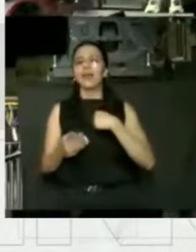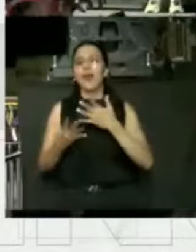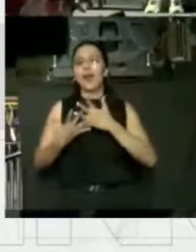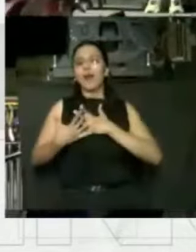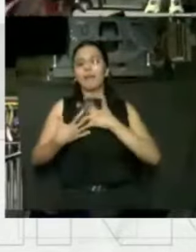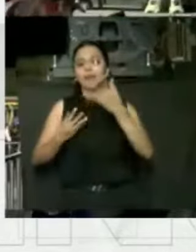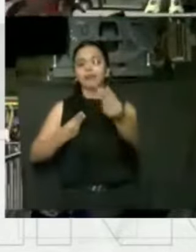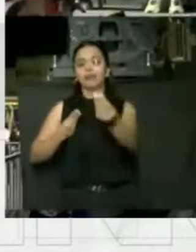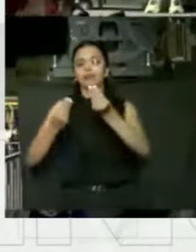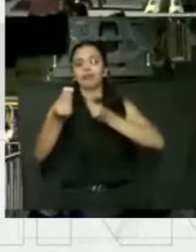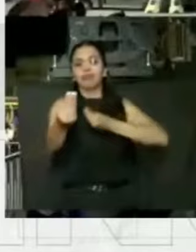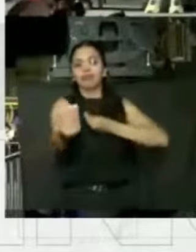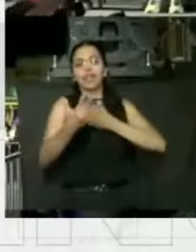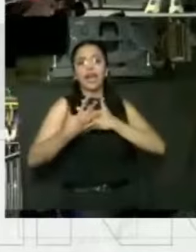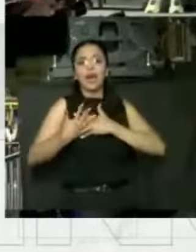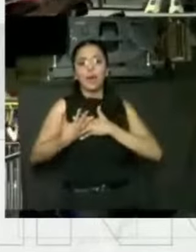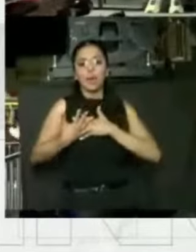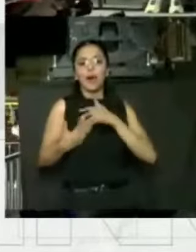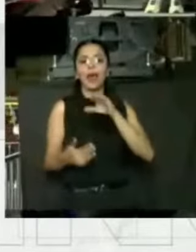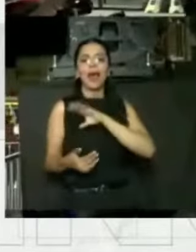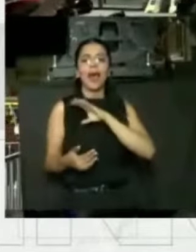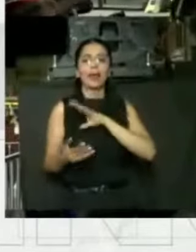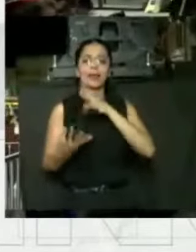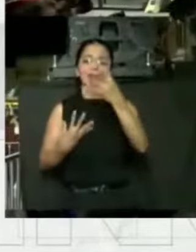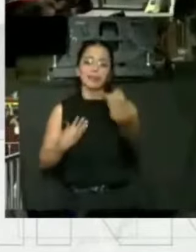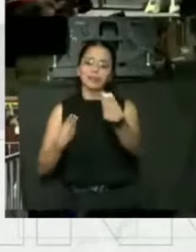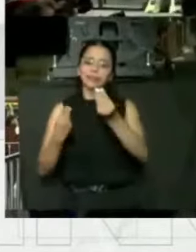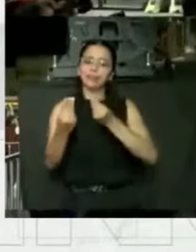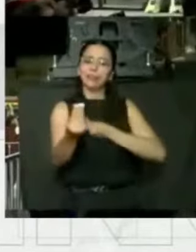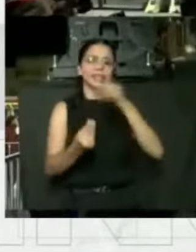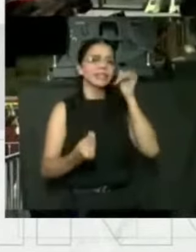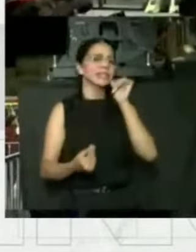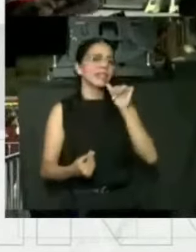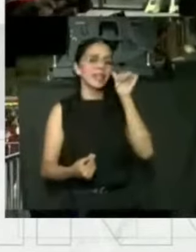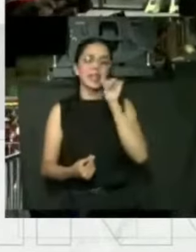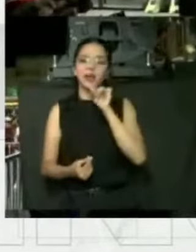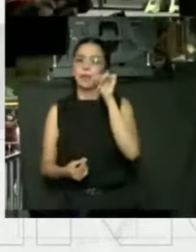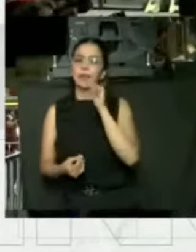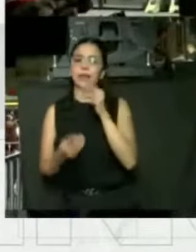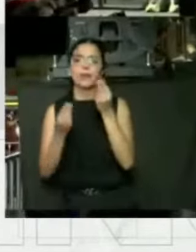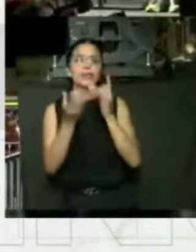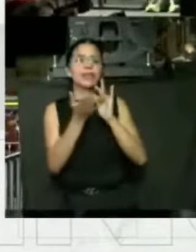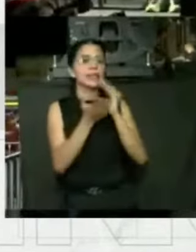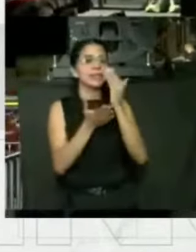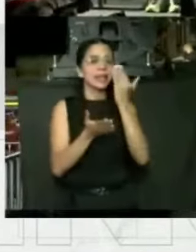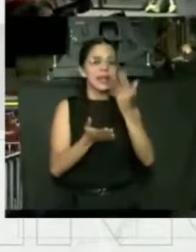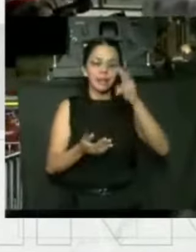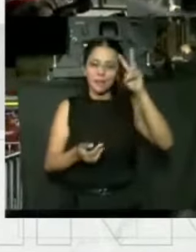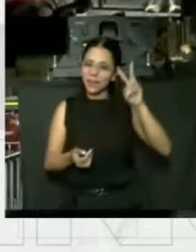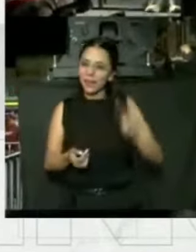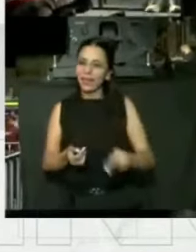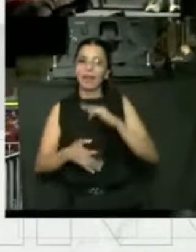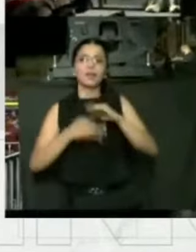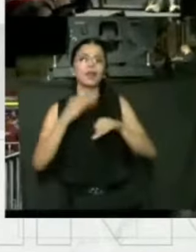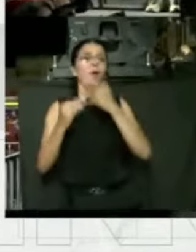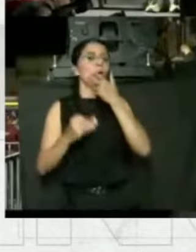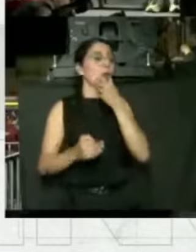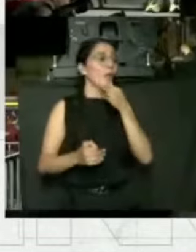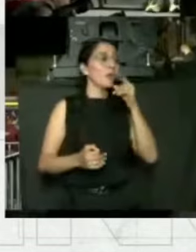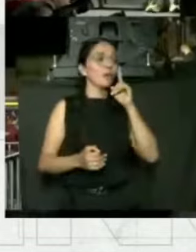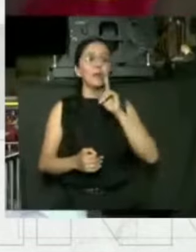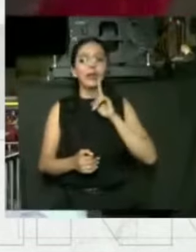paga. Cariño de vuelta siempre. Muchas gracias de verdad a todos y a